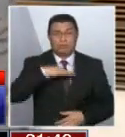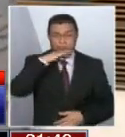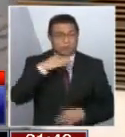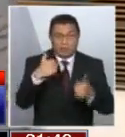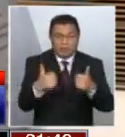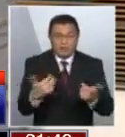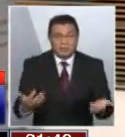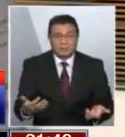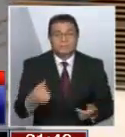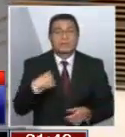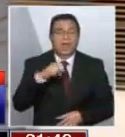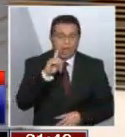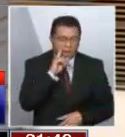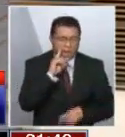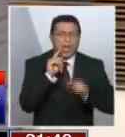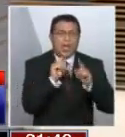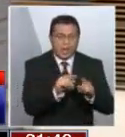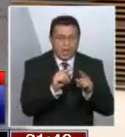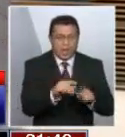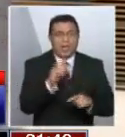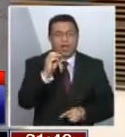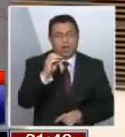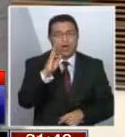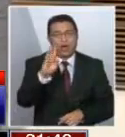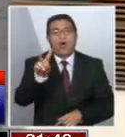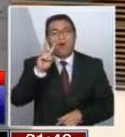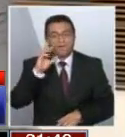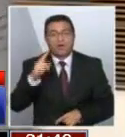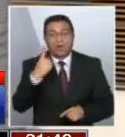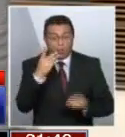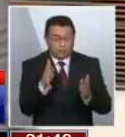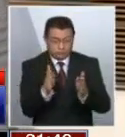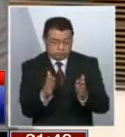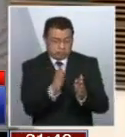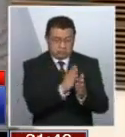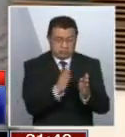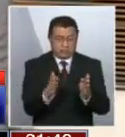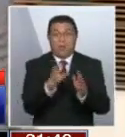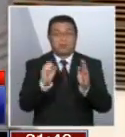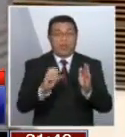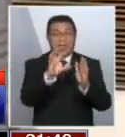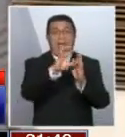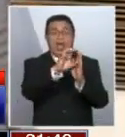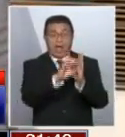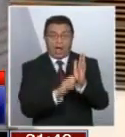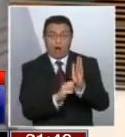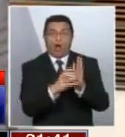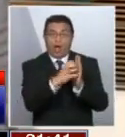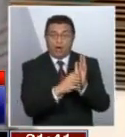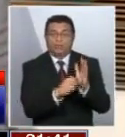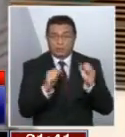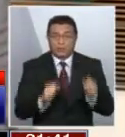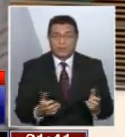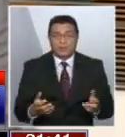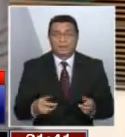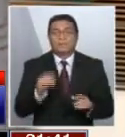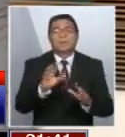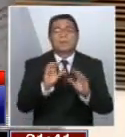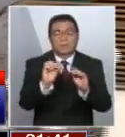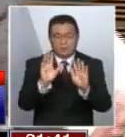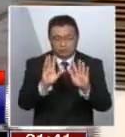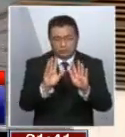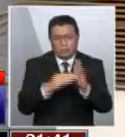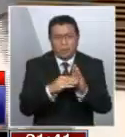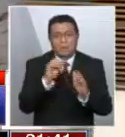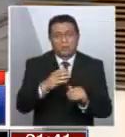Es decir, hay evidentemente un espacio para ahorrar. Diputado, pero sí, el que le quería